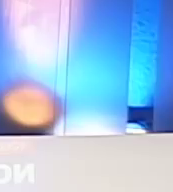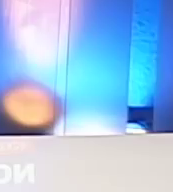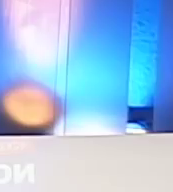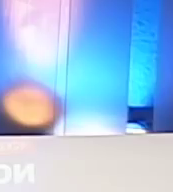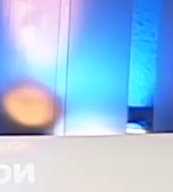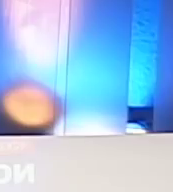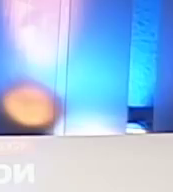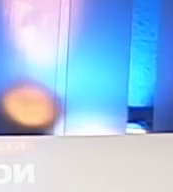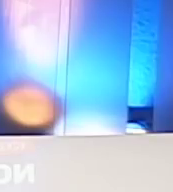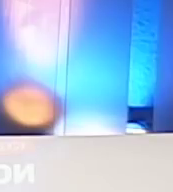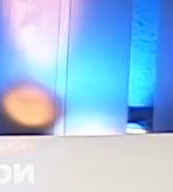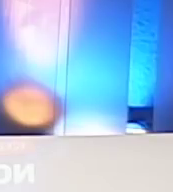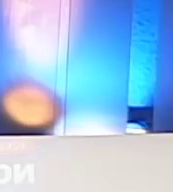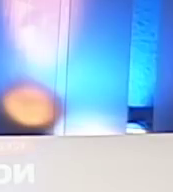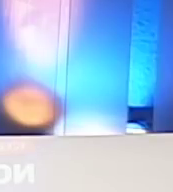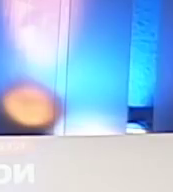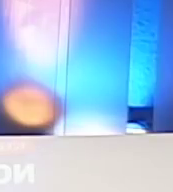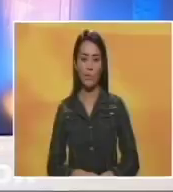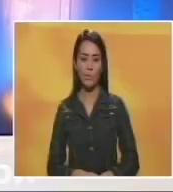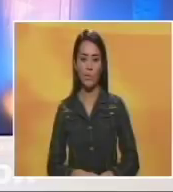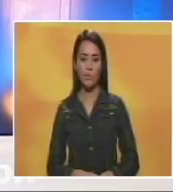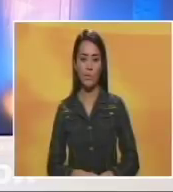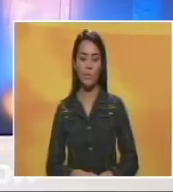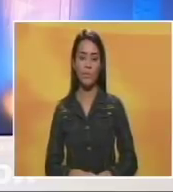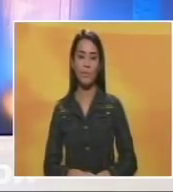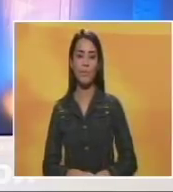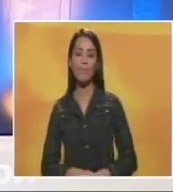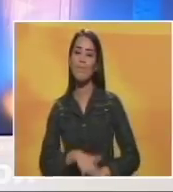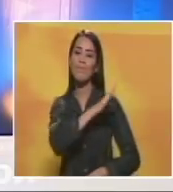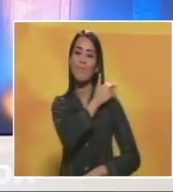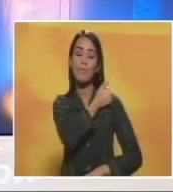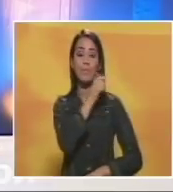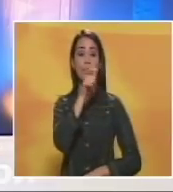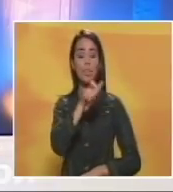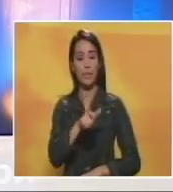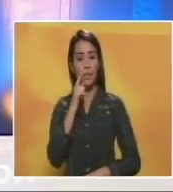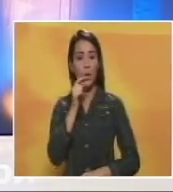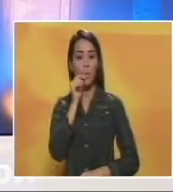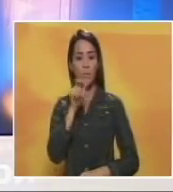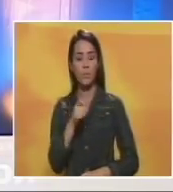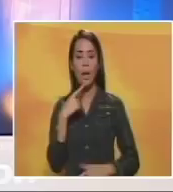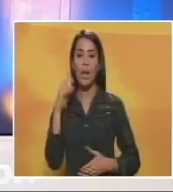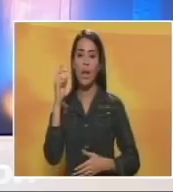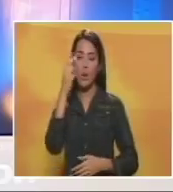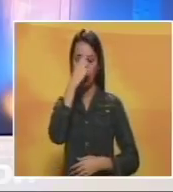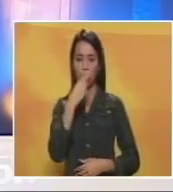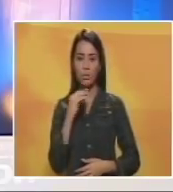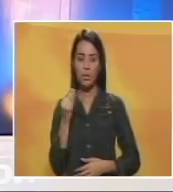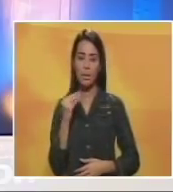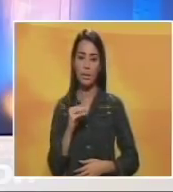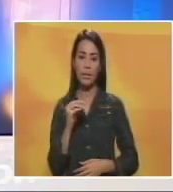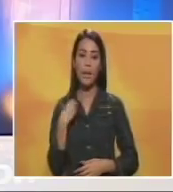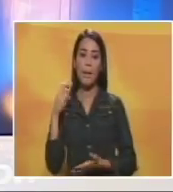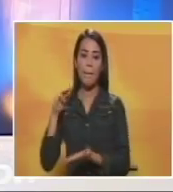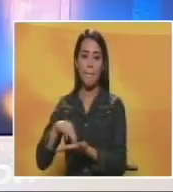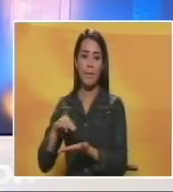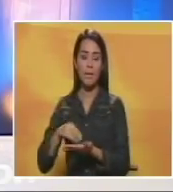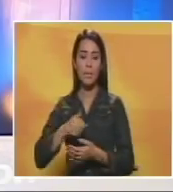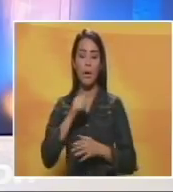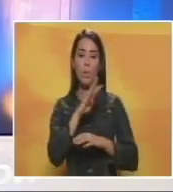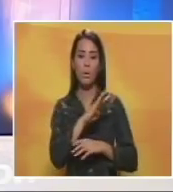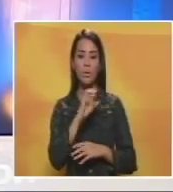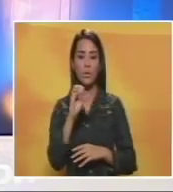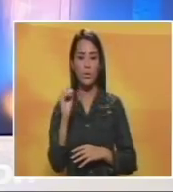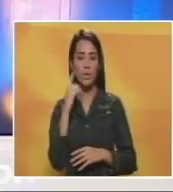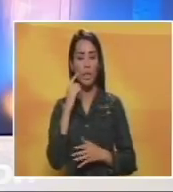Juan Carlos Dugarte, director general del SAIME, informó que en las oficinas ubicadas en Los Teques y Guaycaipuro del estado Miranda se han entregado más de